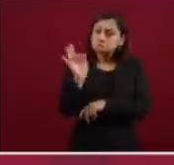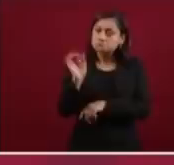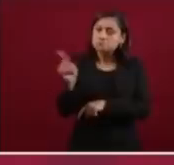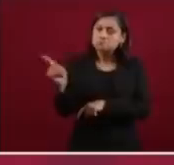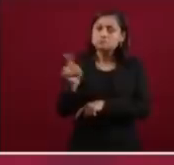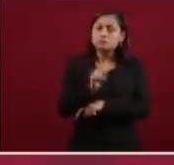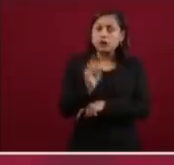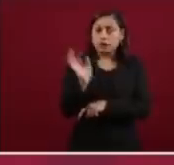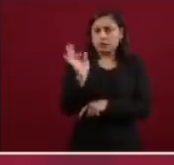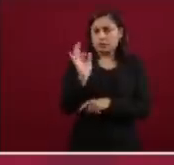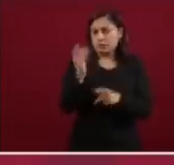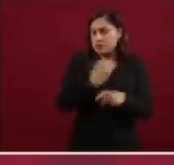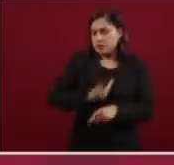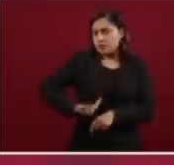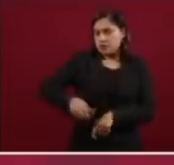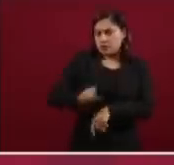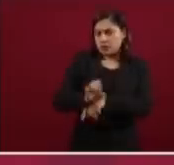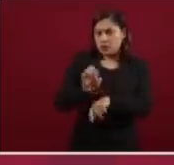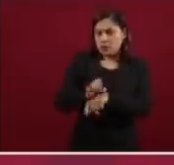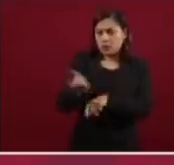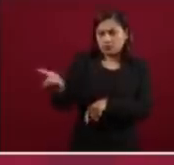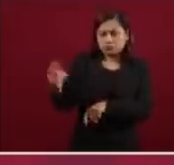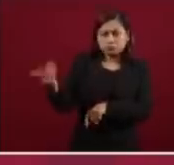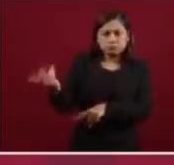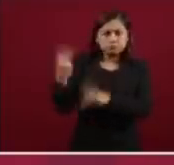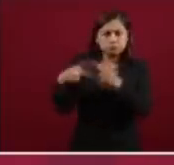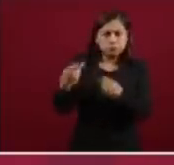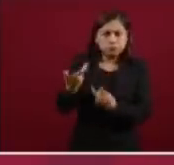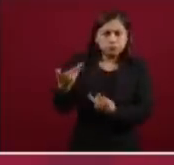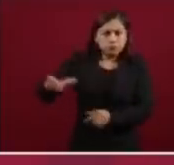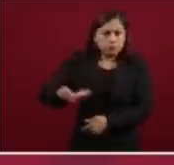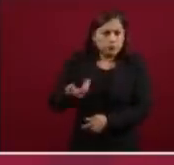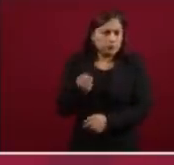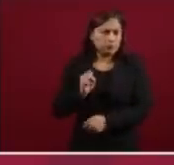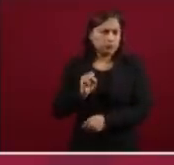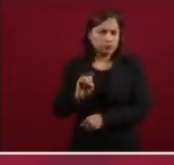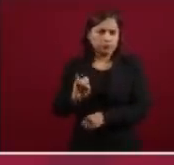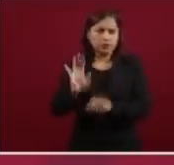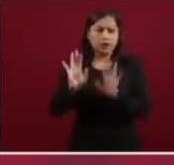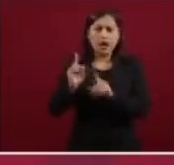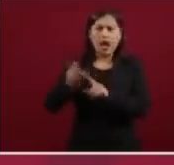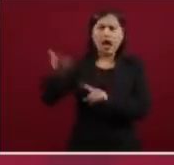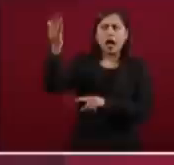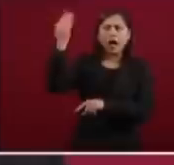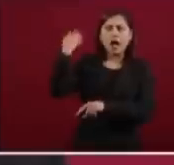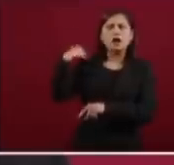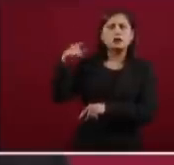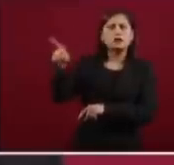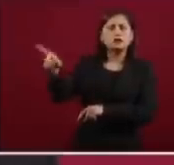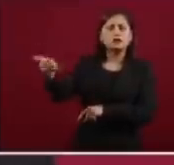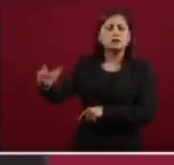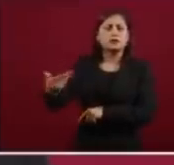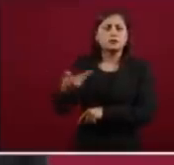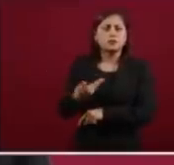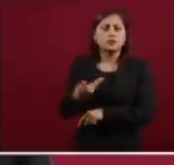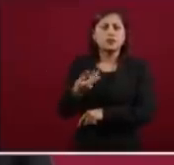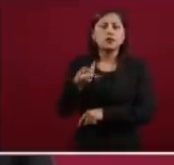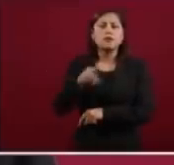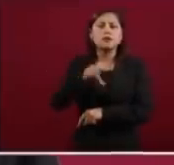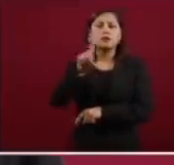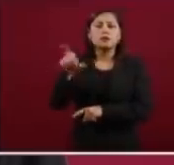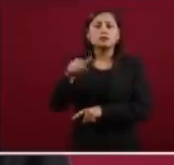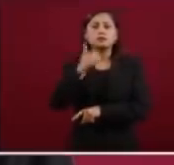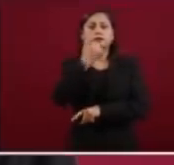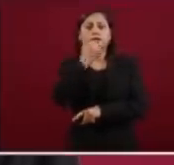él lo solicita lo pide y lo había hecho pero canceló